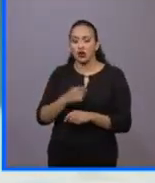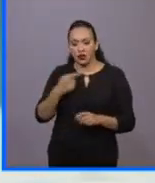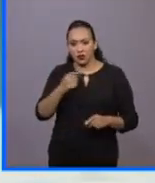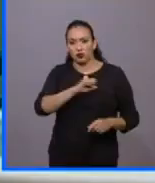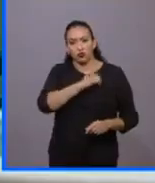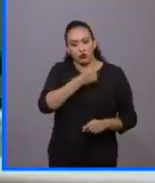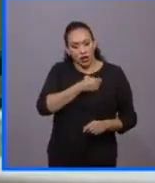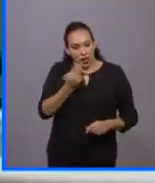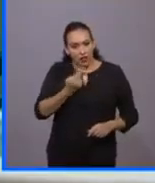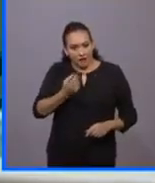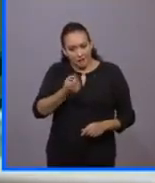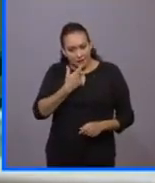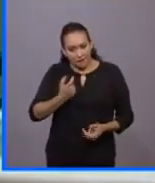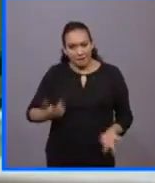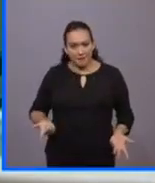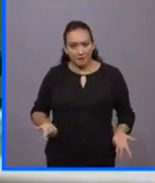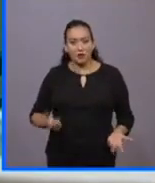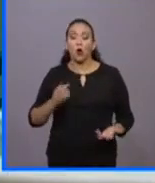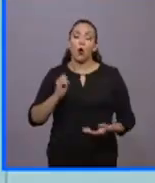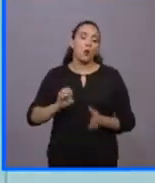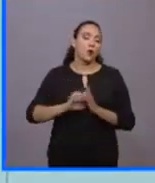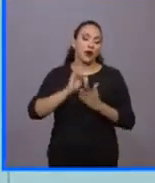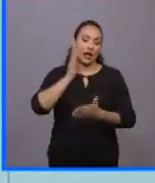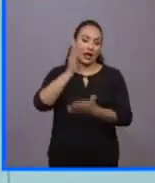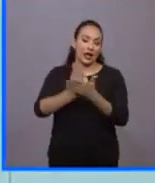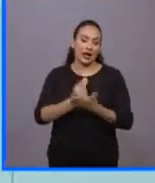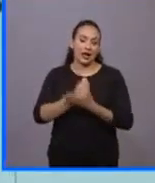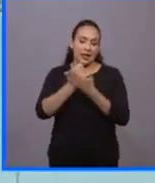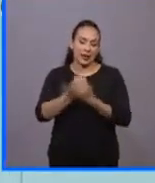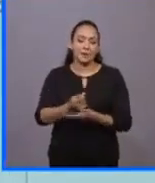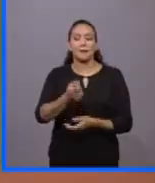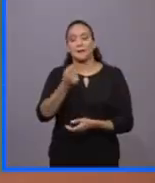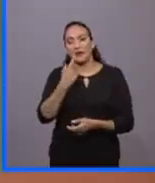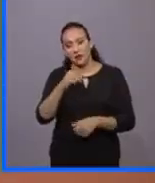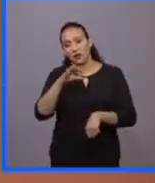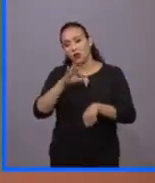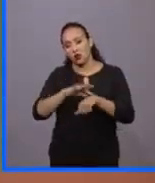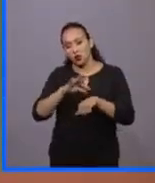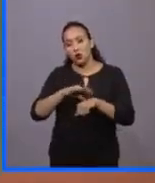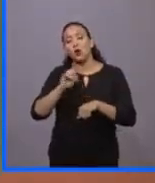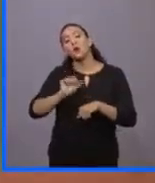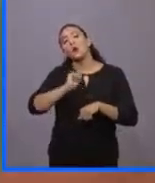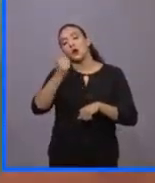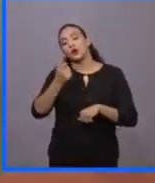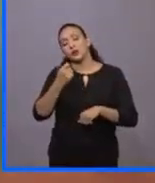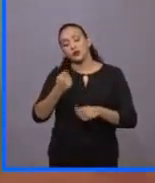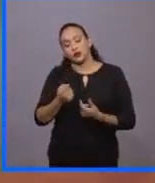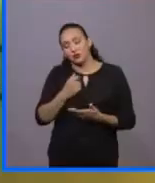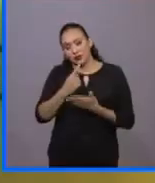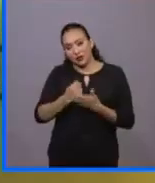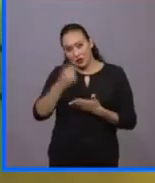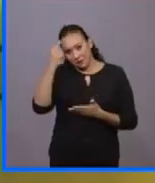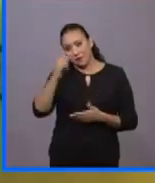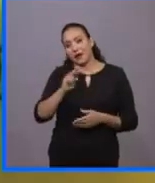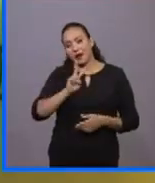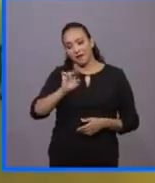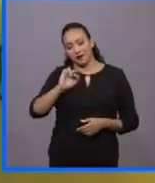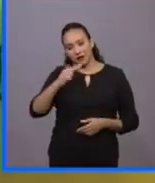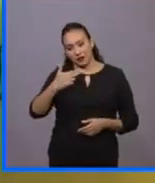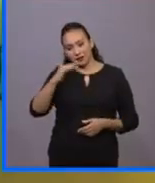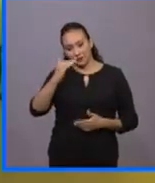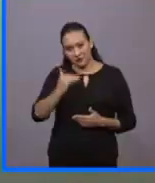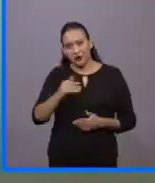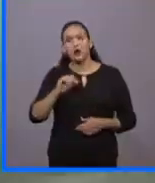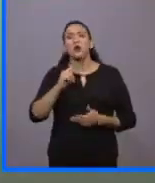y requerimientos médicos, así como a otros productos farmacéuticos de tratamiento del virus. Algunos de estos